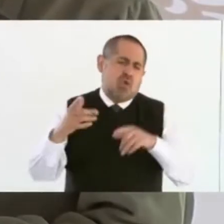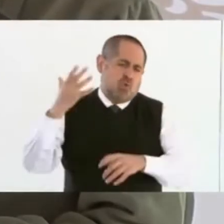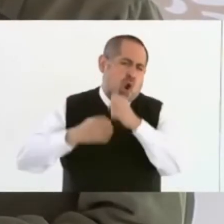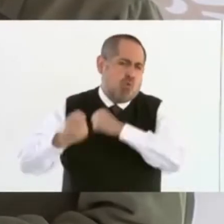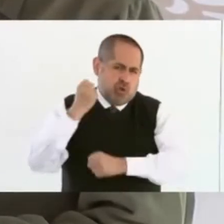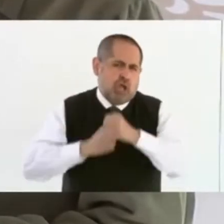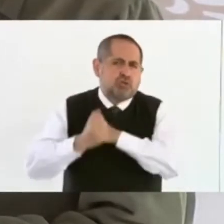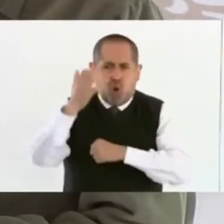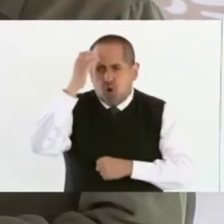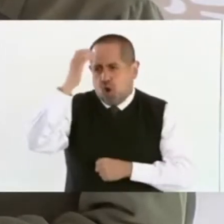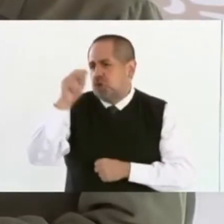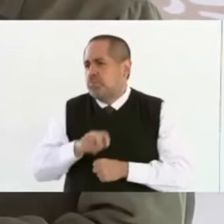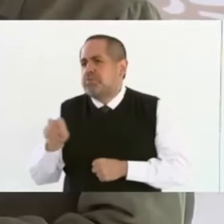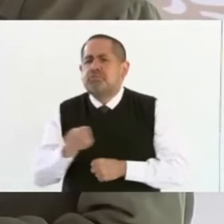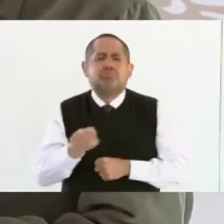ocurrencia nada más,